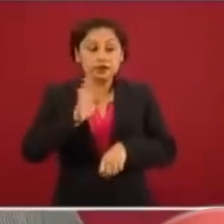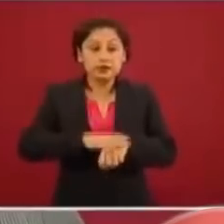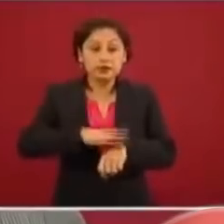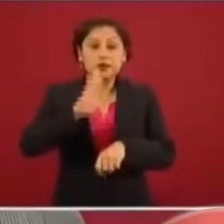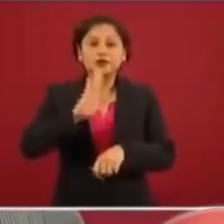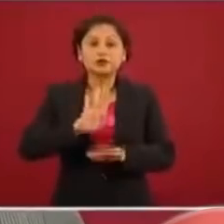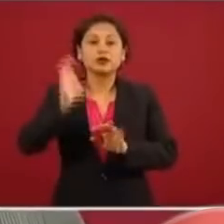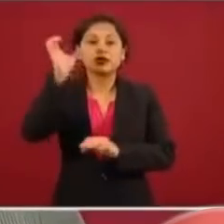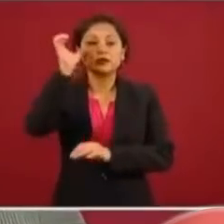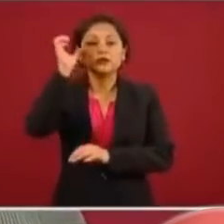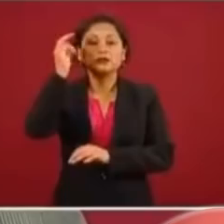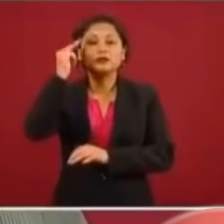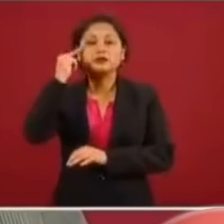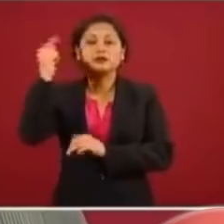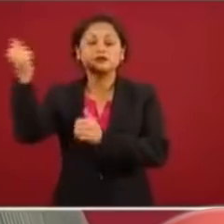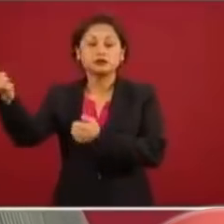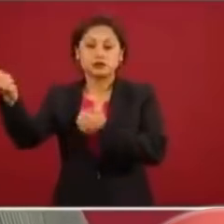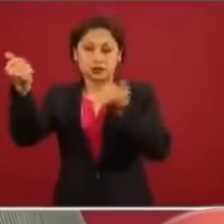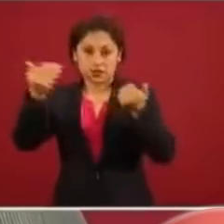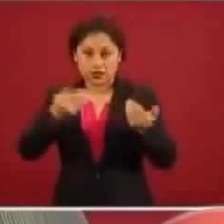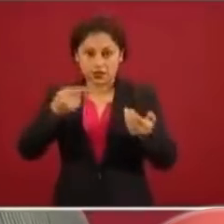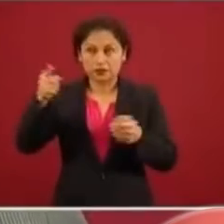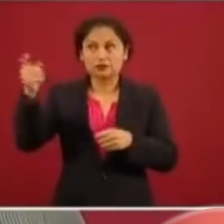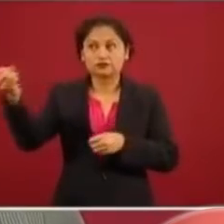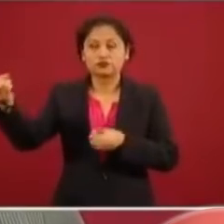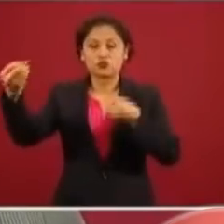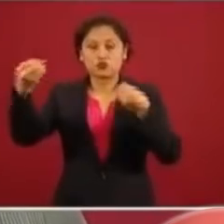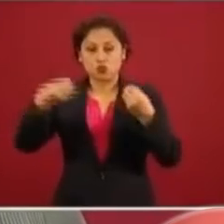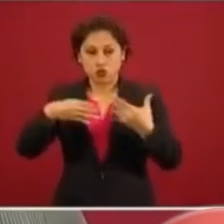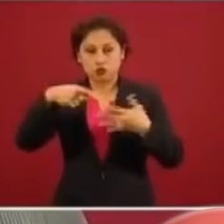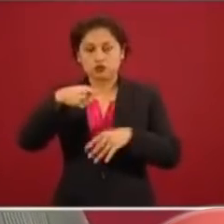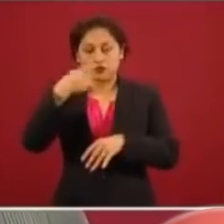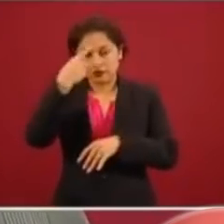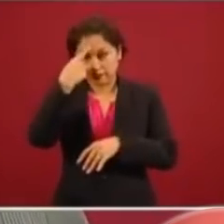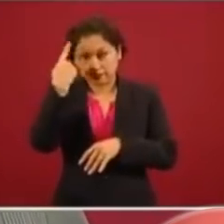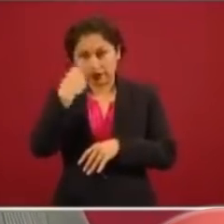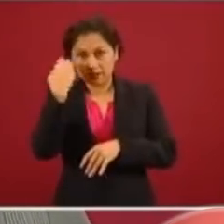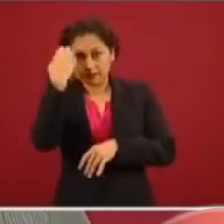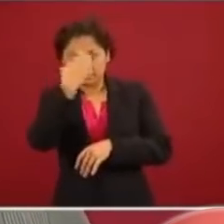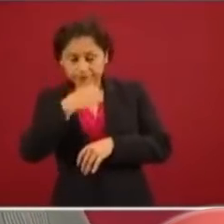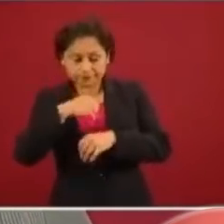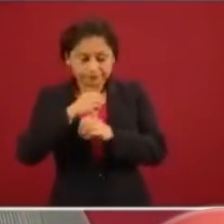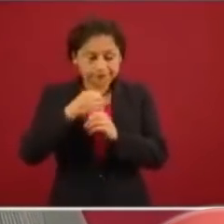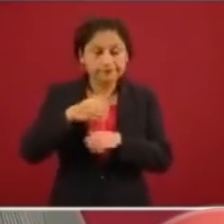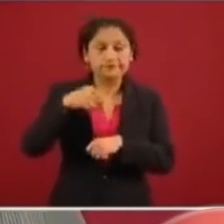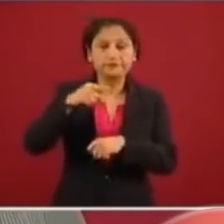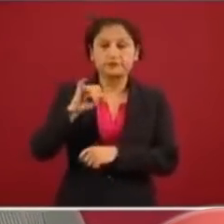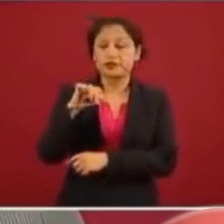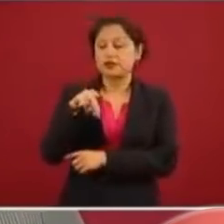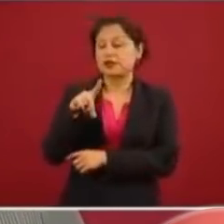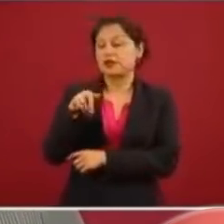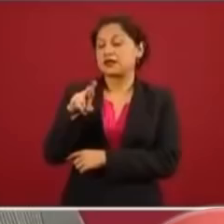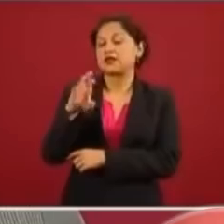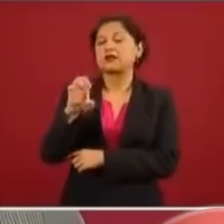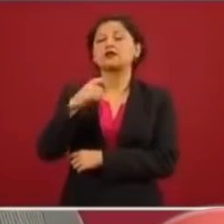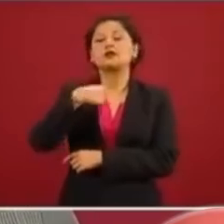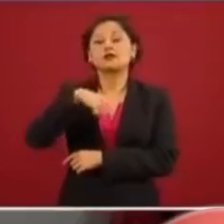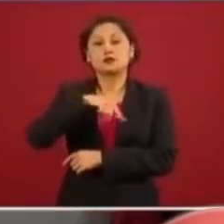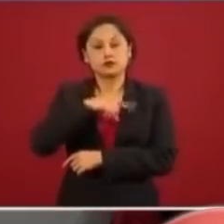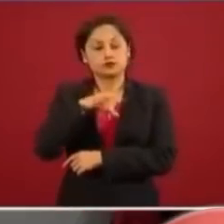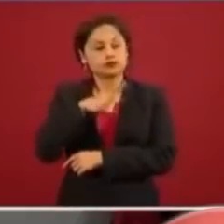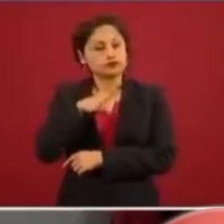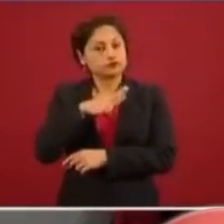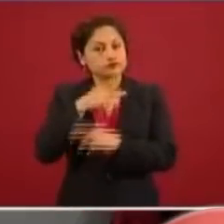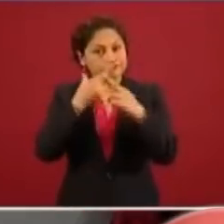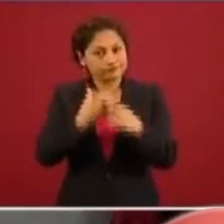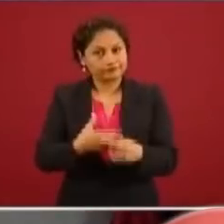también China, que ustedes saben. Y nosotros tenemos en el INDRE la posibilidad de mantener esto sin ninguna limitación.